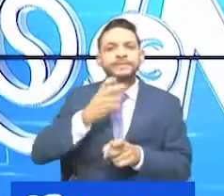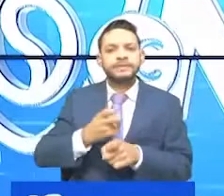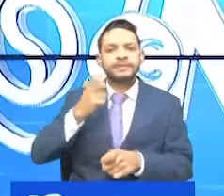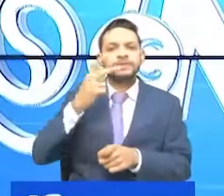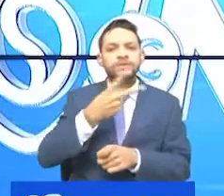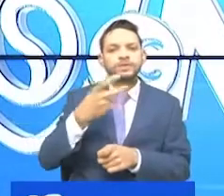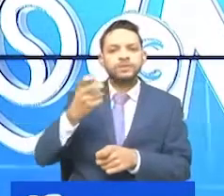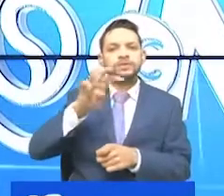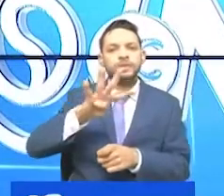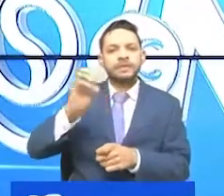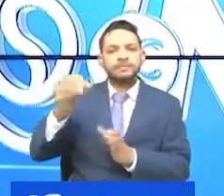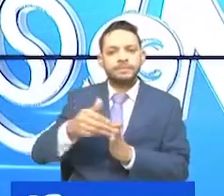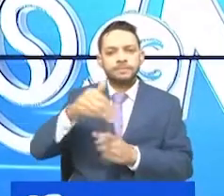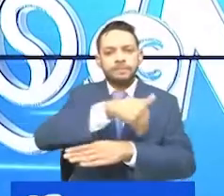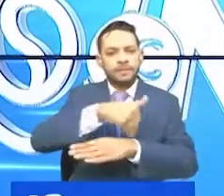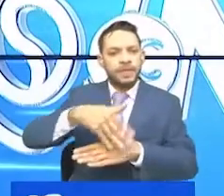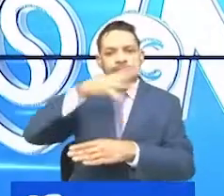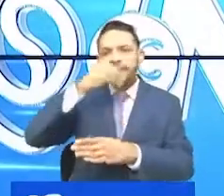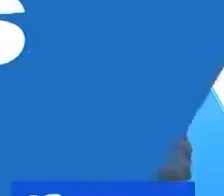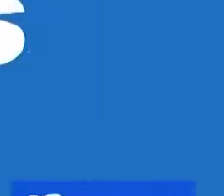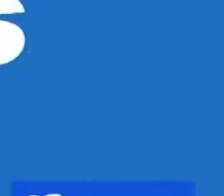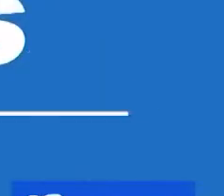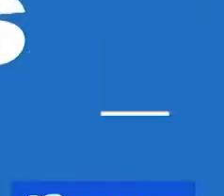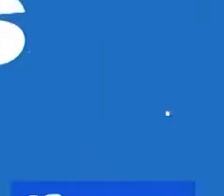240 mil millones de pesos.